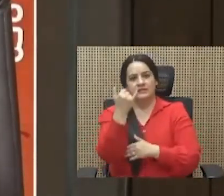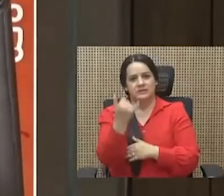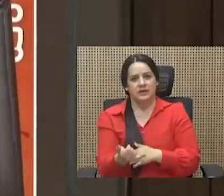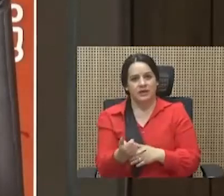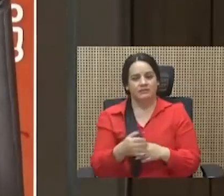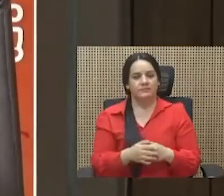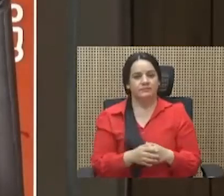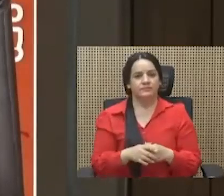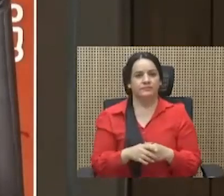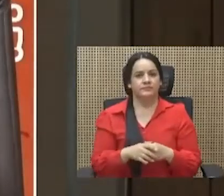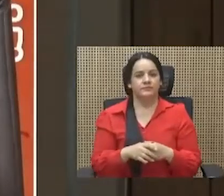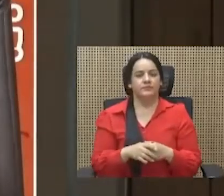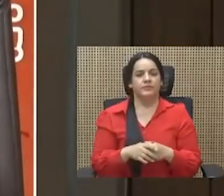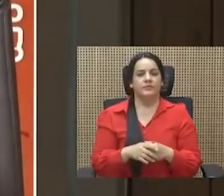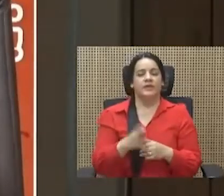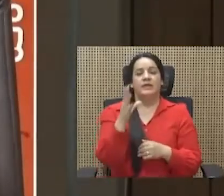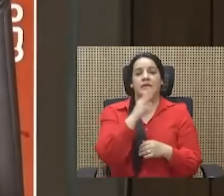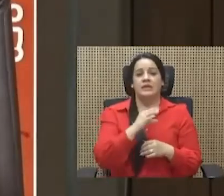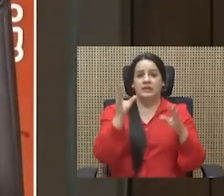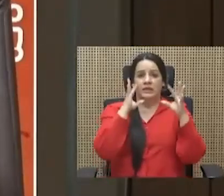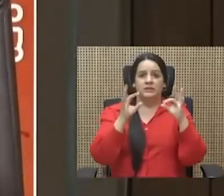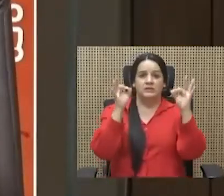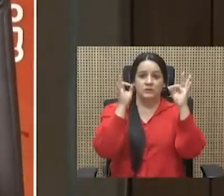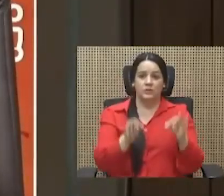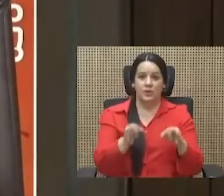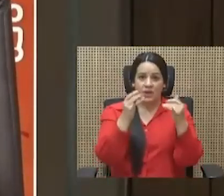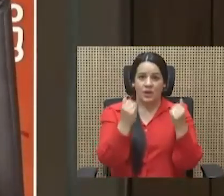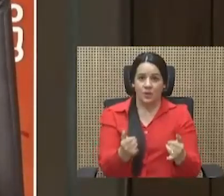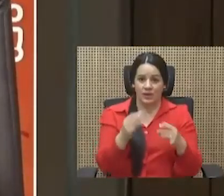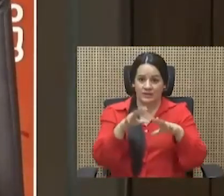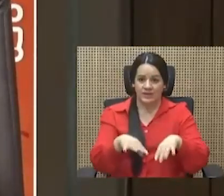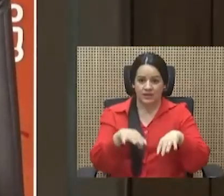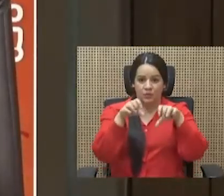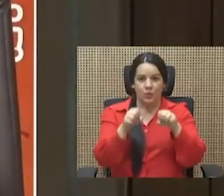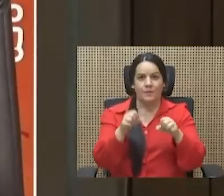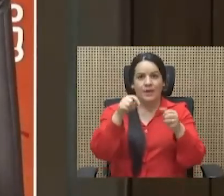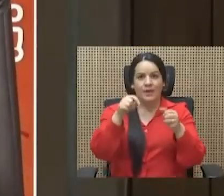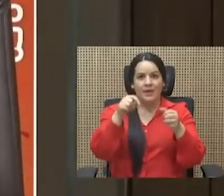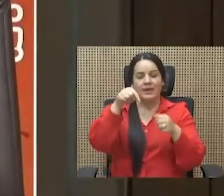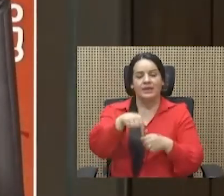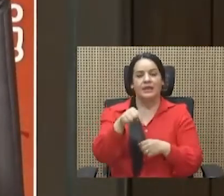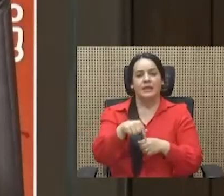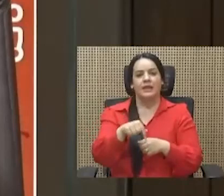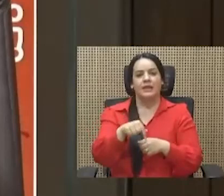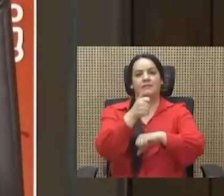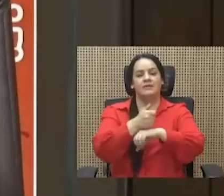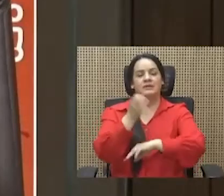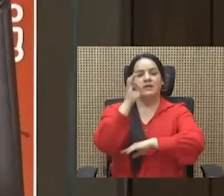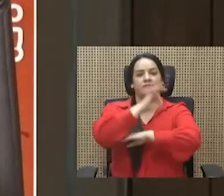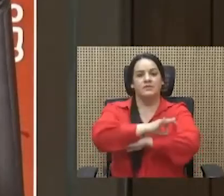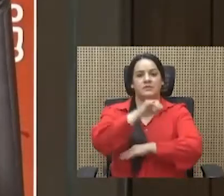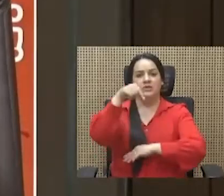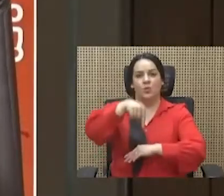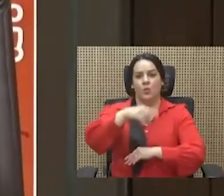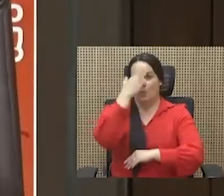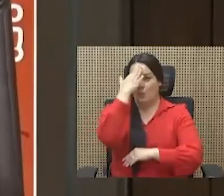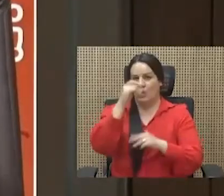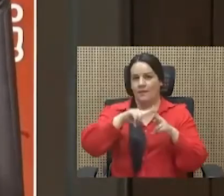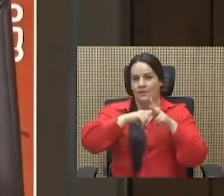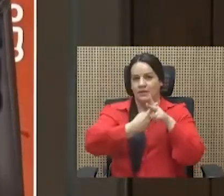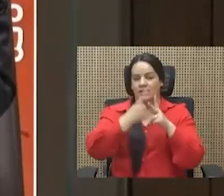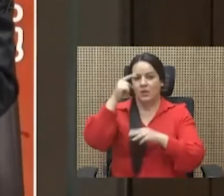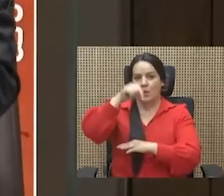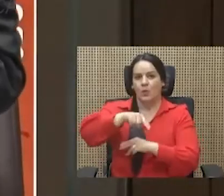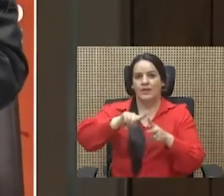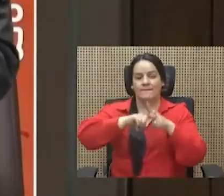Y la decisión que se va a tomar hoy, aquí, marquen la fecha de hoy, porque a partir de hoy empieza el ciclo de